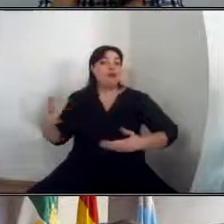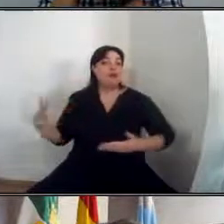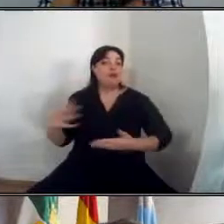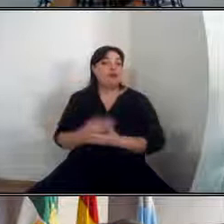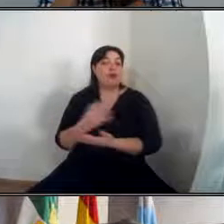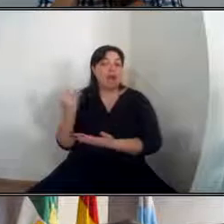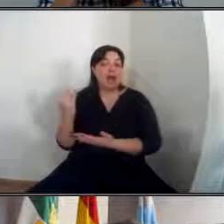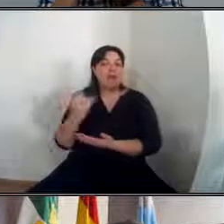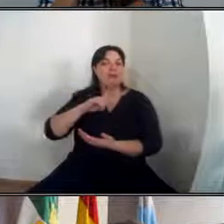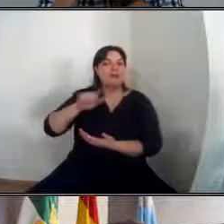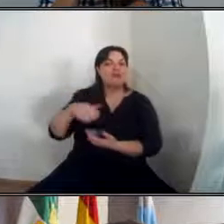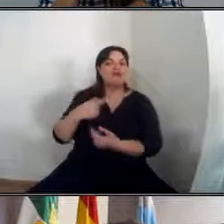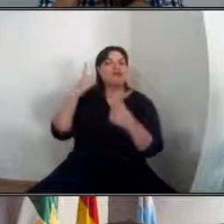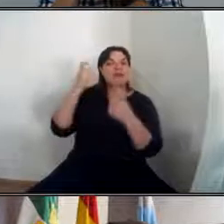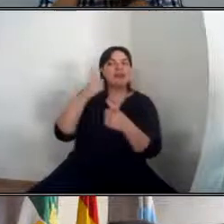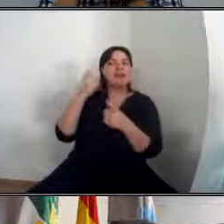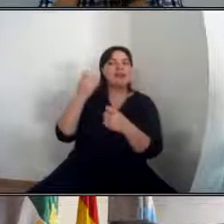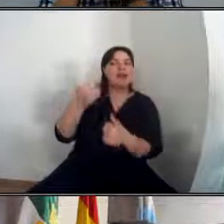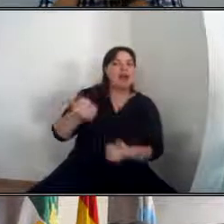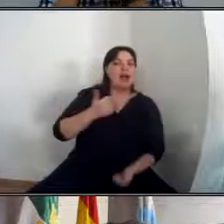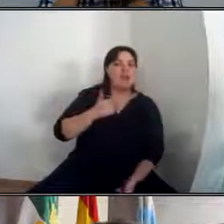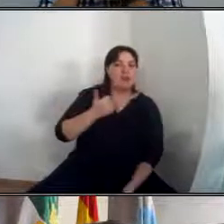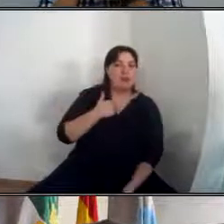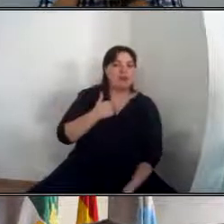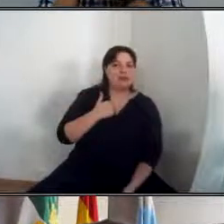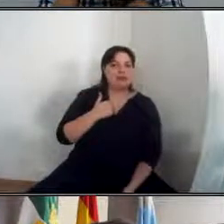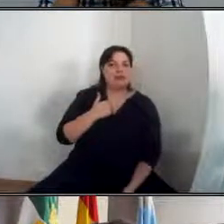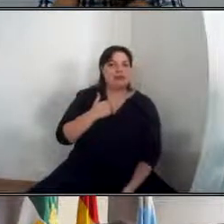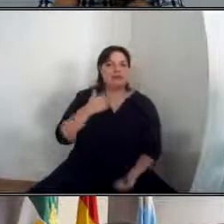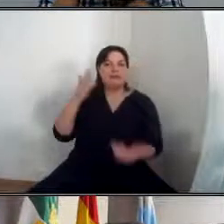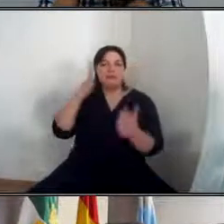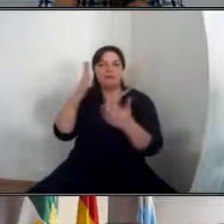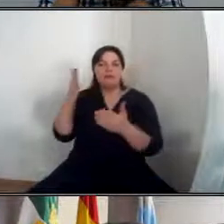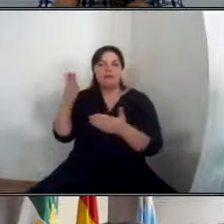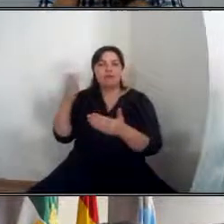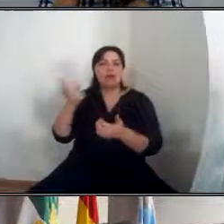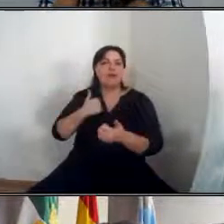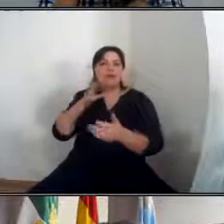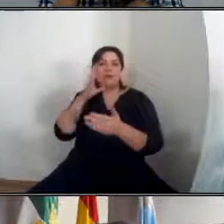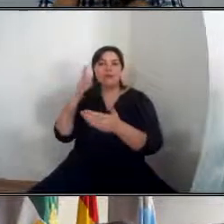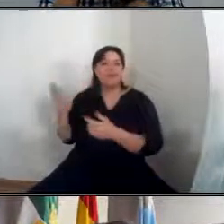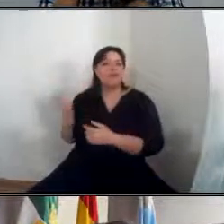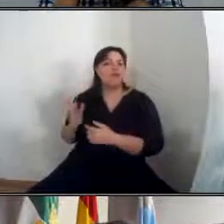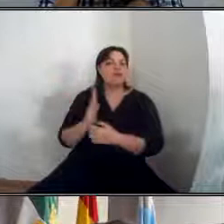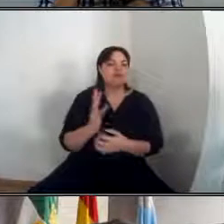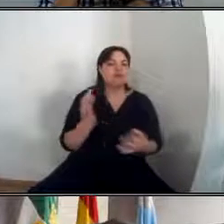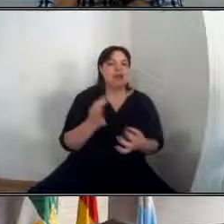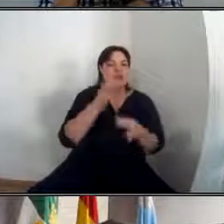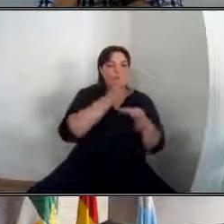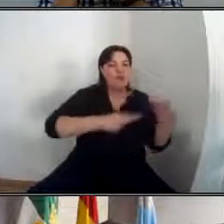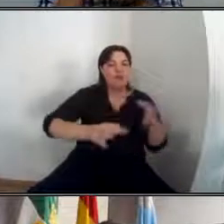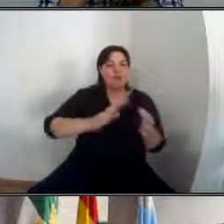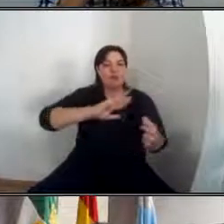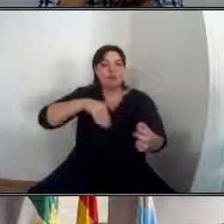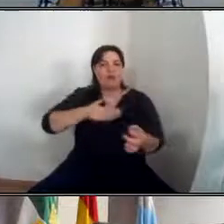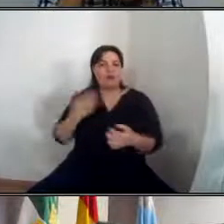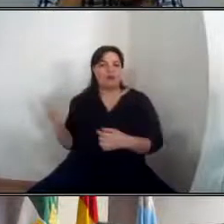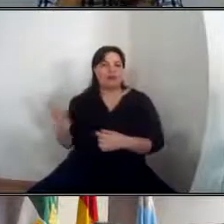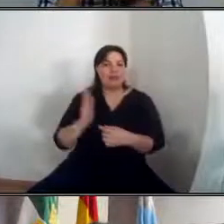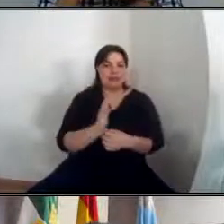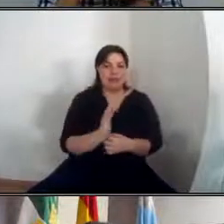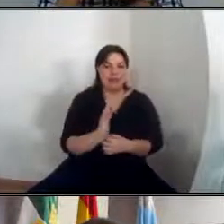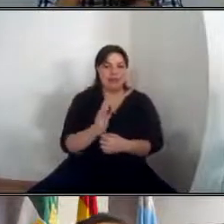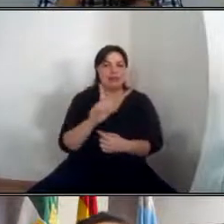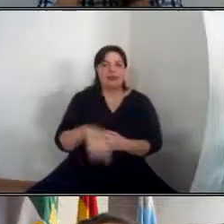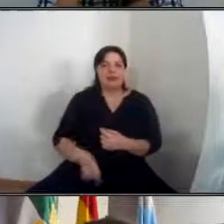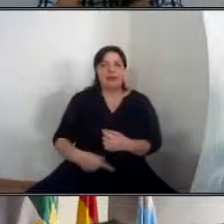hay y que los podamos poner al servicio, en definitiva, de nuestros municipios, ¿no? La Diputación